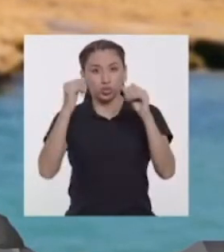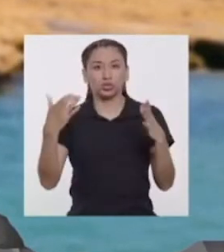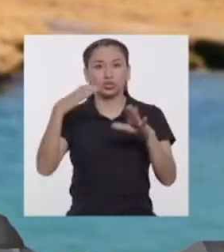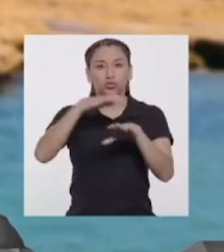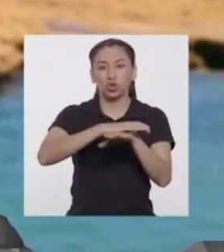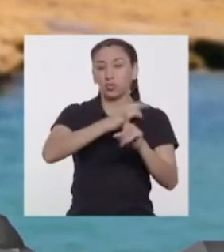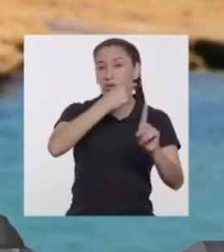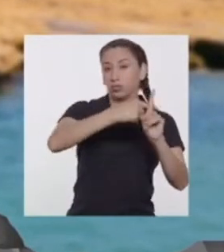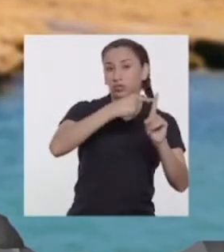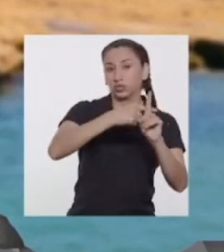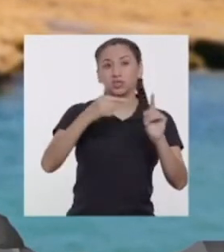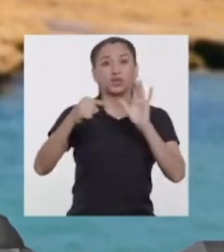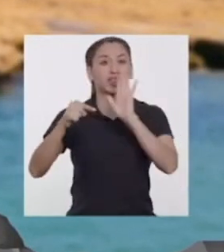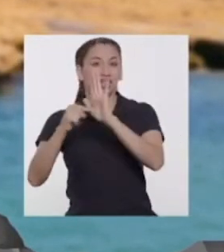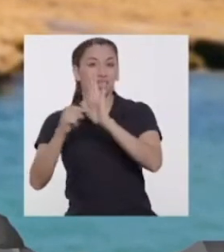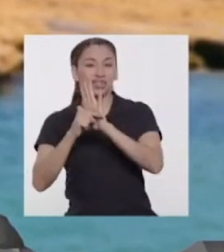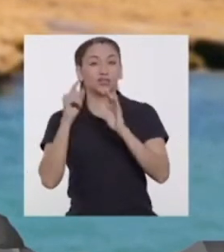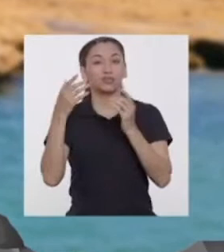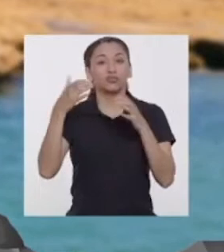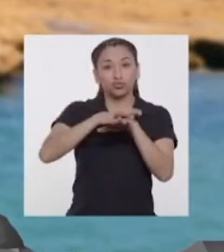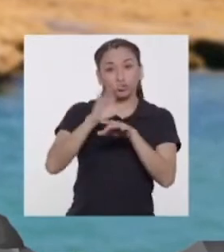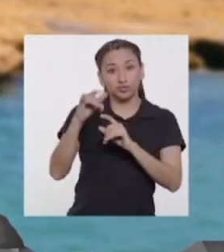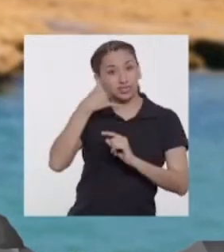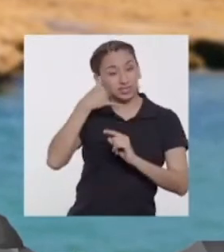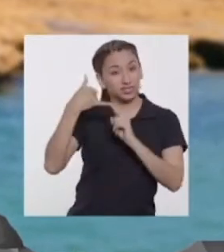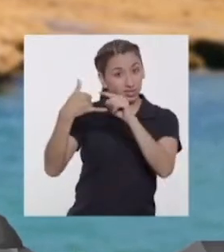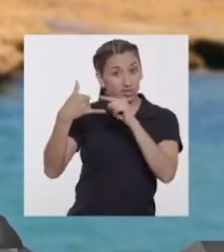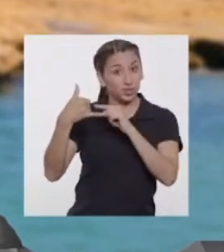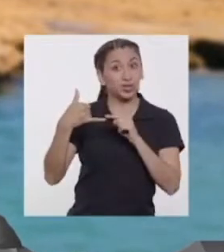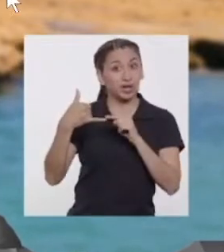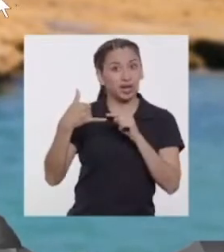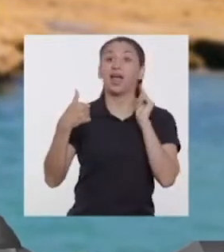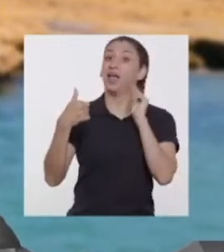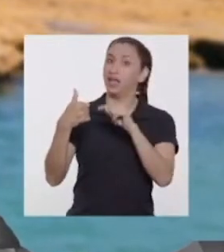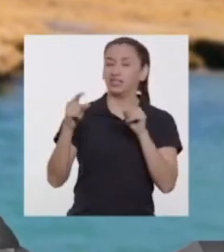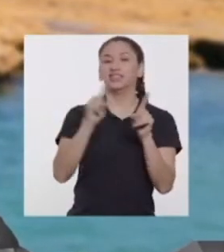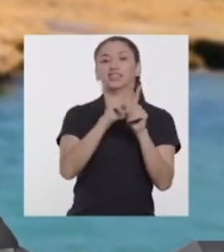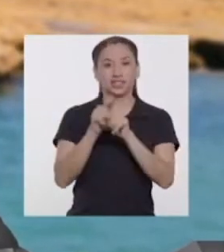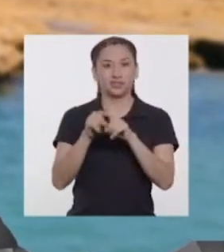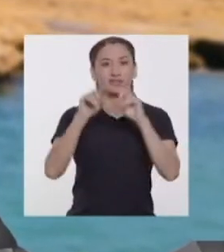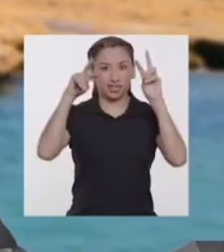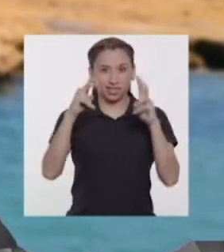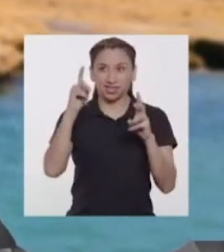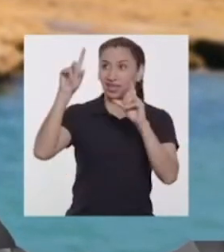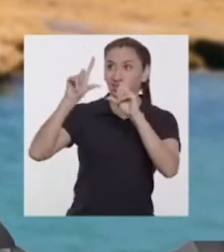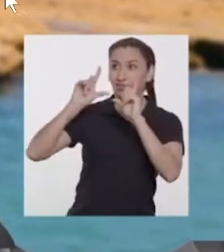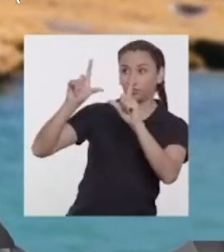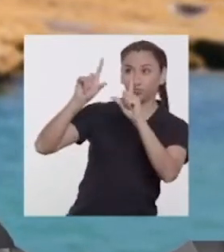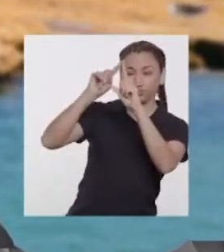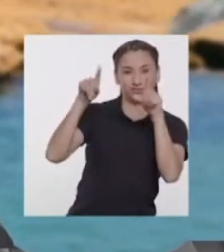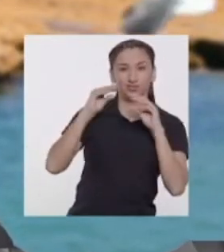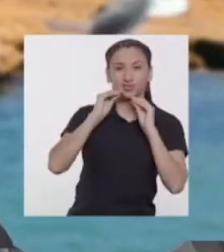ventajas y desventajas del teléfono celular. De eso también trata el afiche.